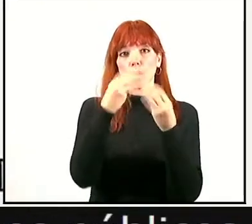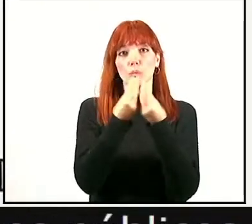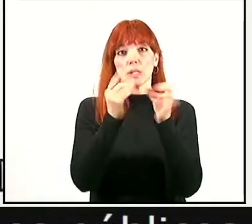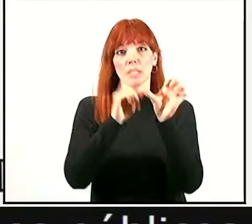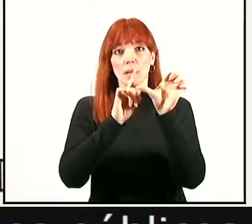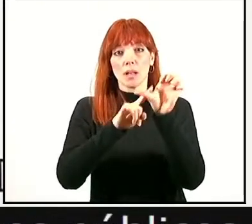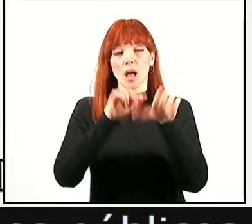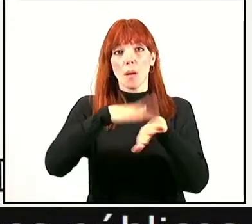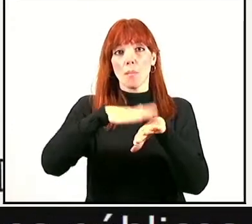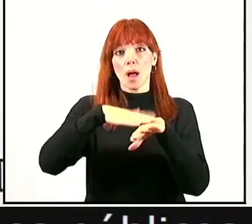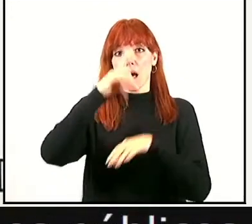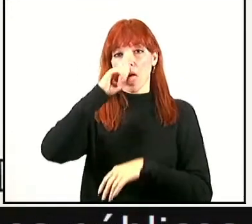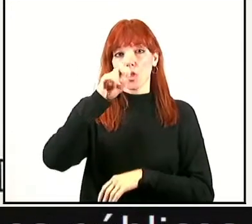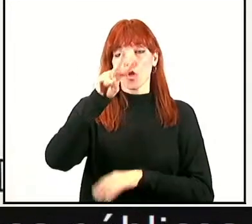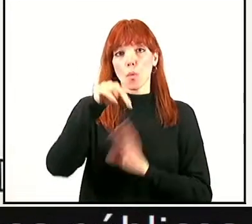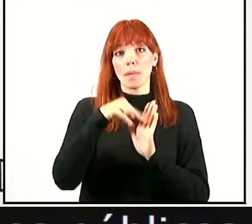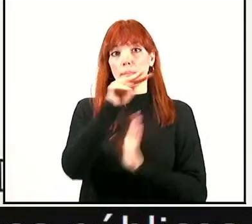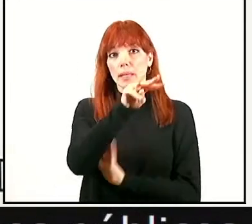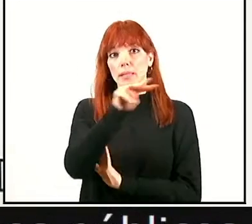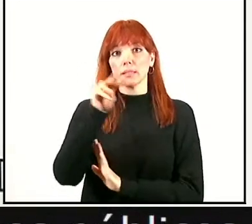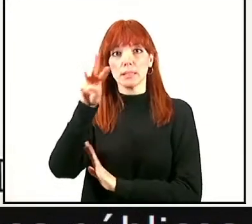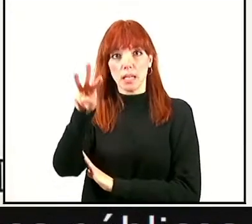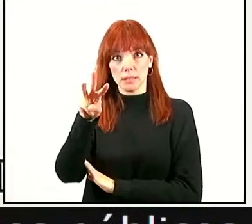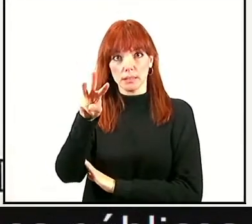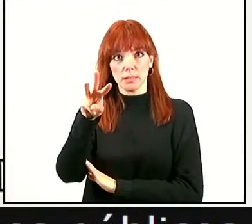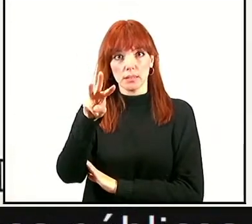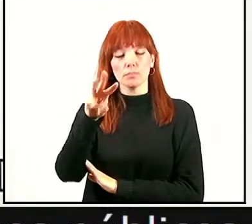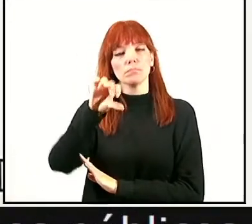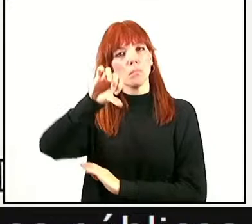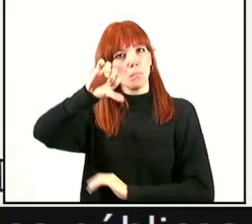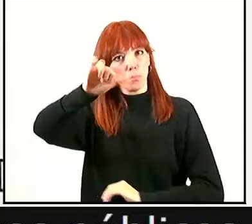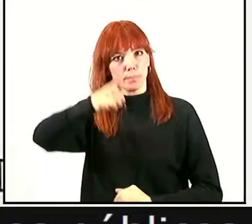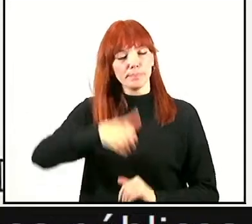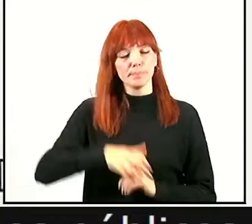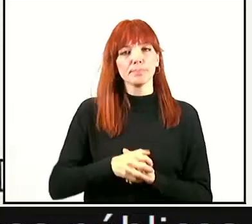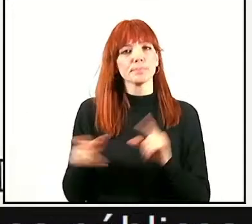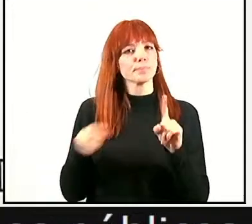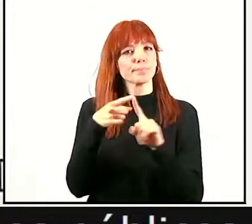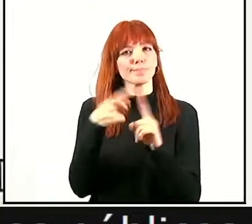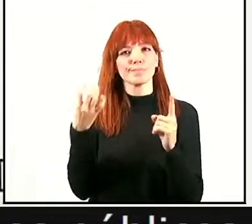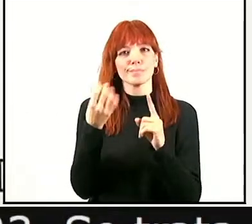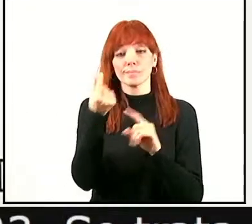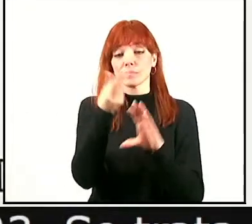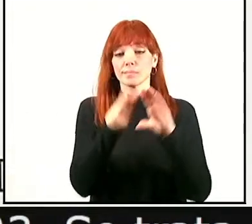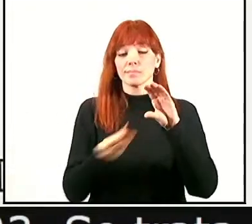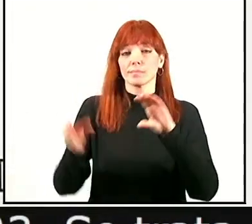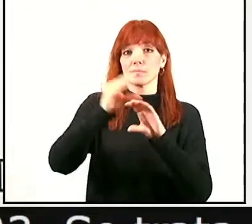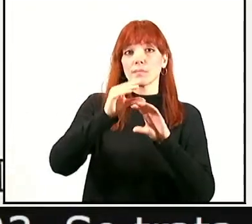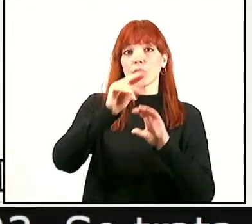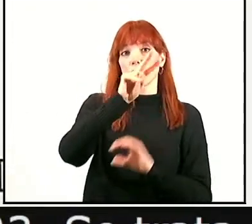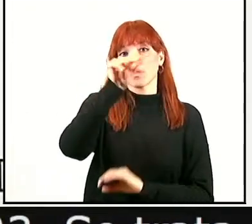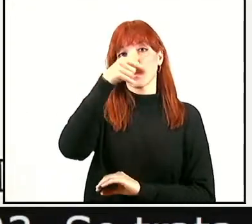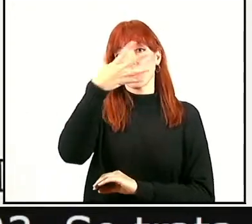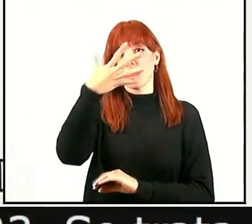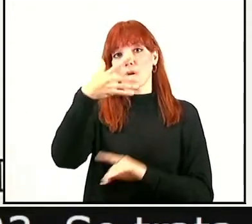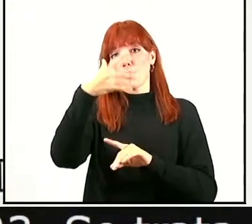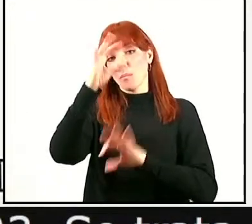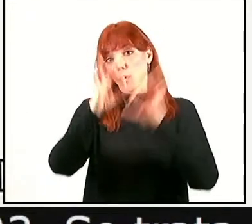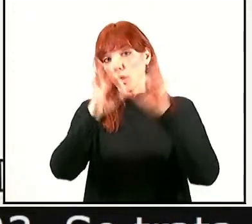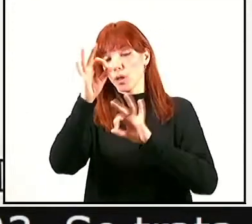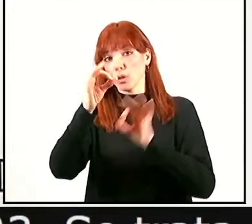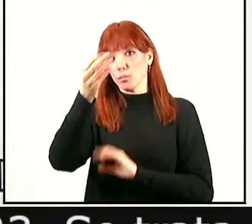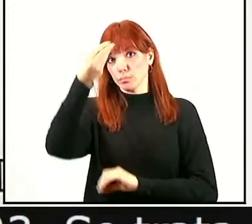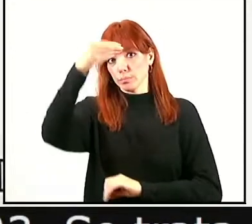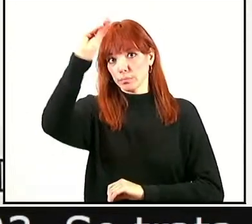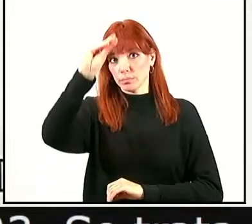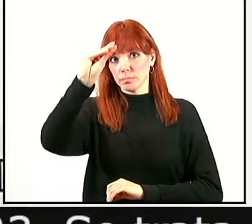año 2023. Se trata de una subida del 2,5% que